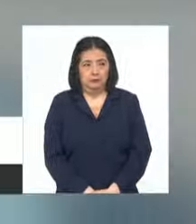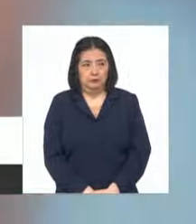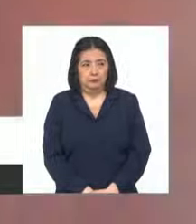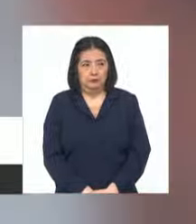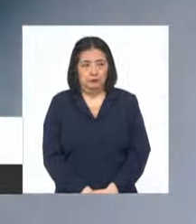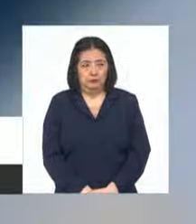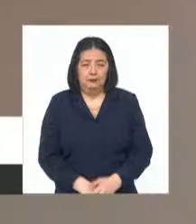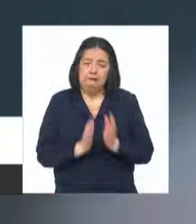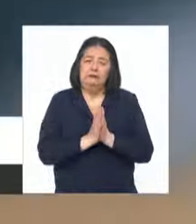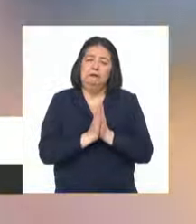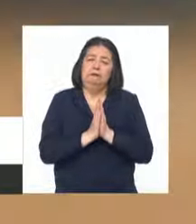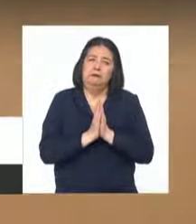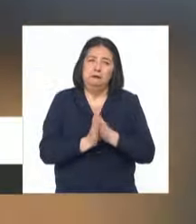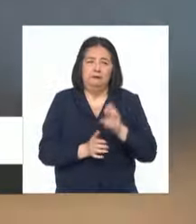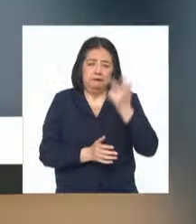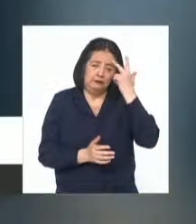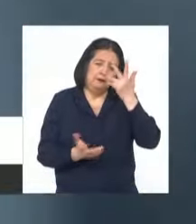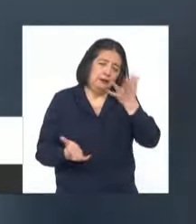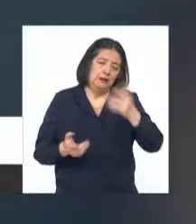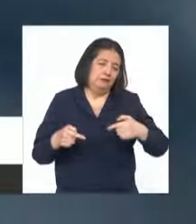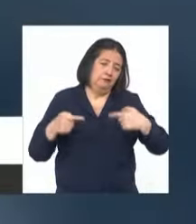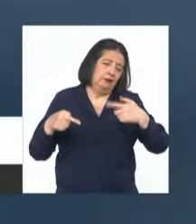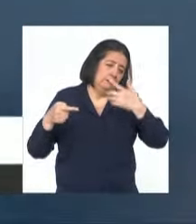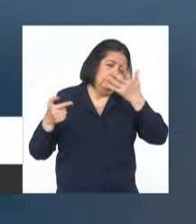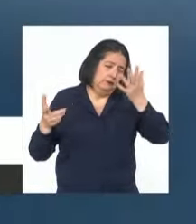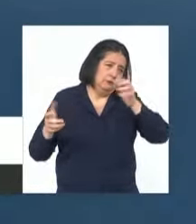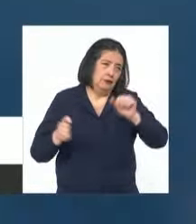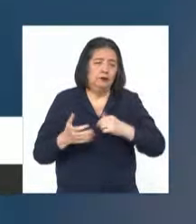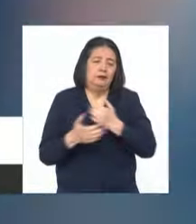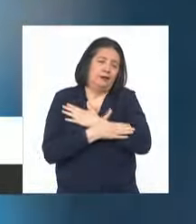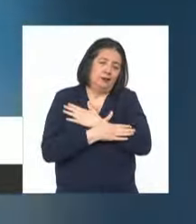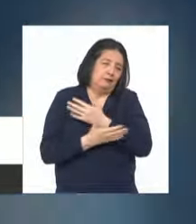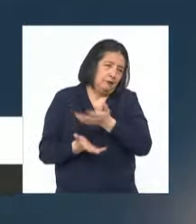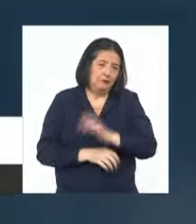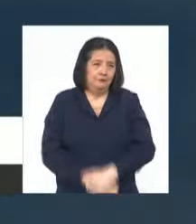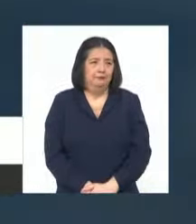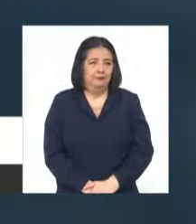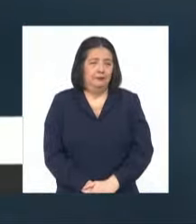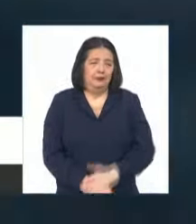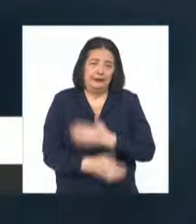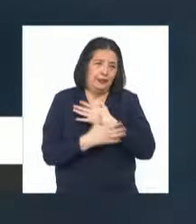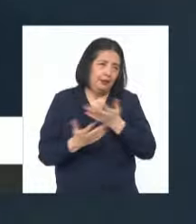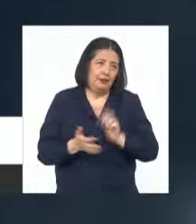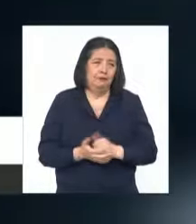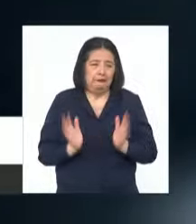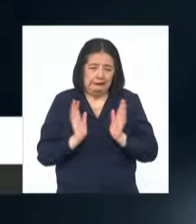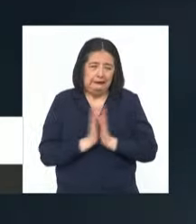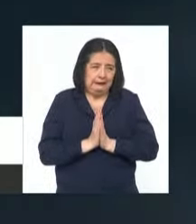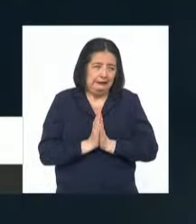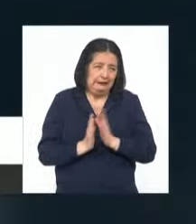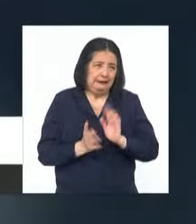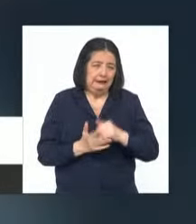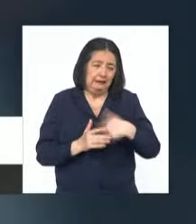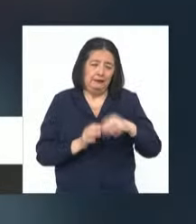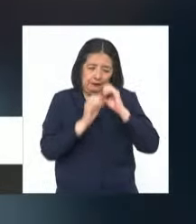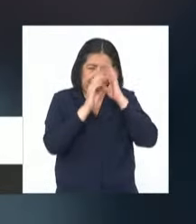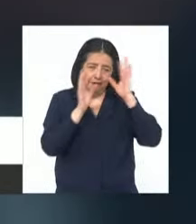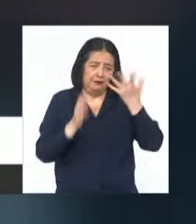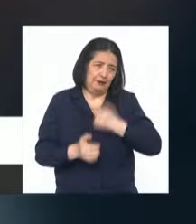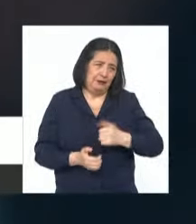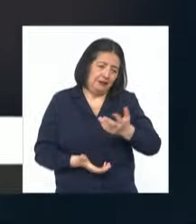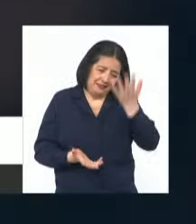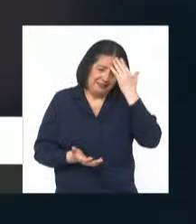Leo, por favor, Leo. Sos lo más grande que hay en el mundo, Leo. Te amo, Leo. Te amo. Le acabaste de cumplir el sueño a mis hijos,